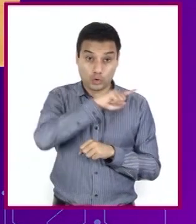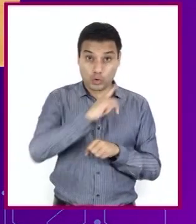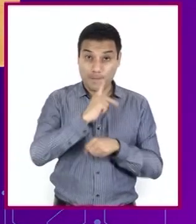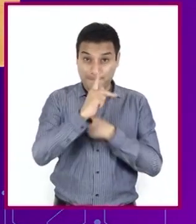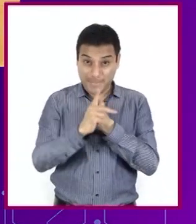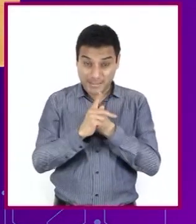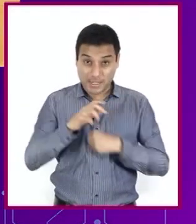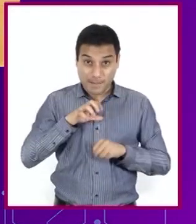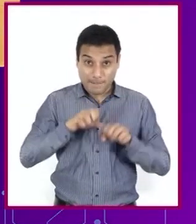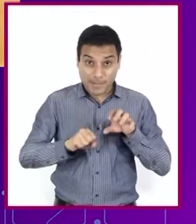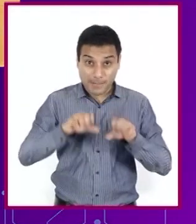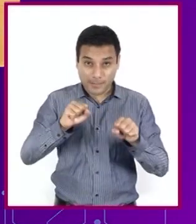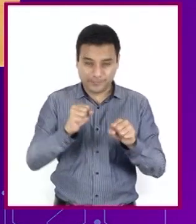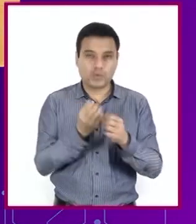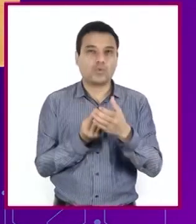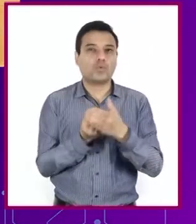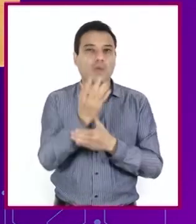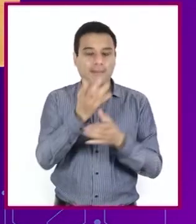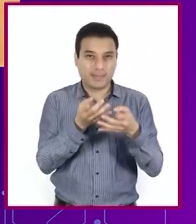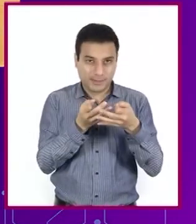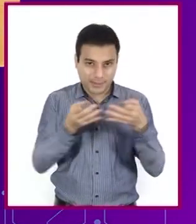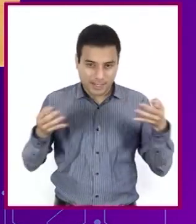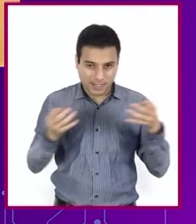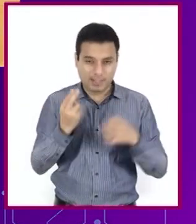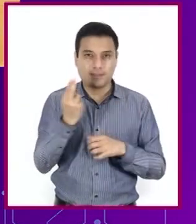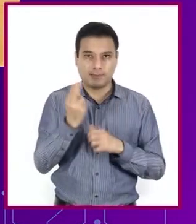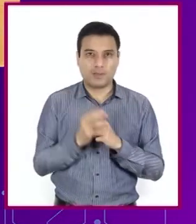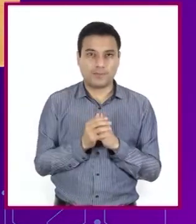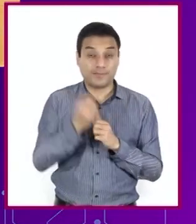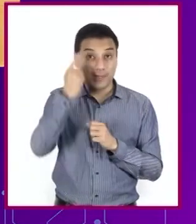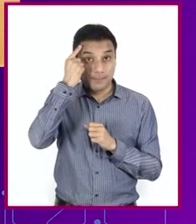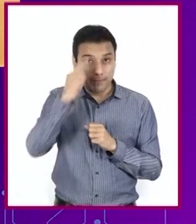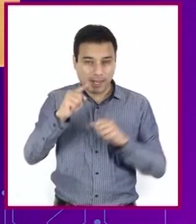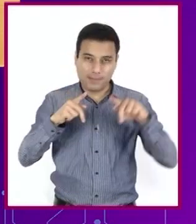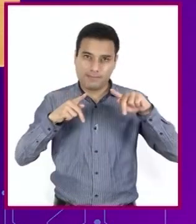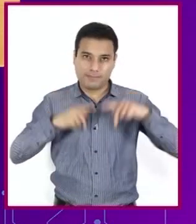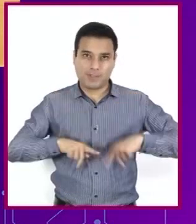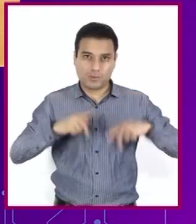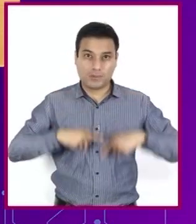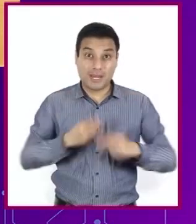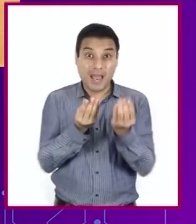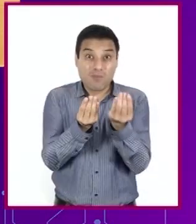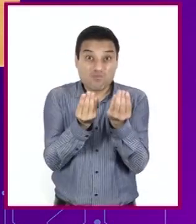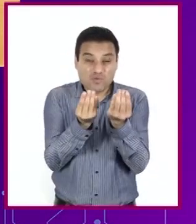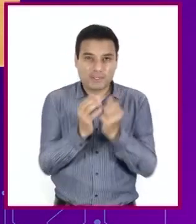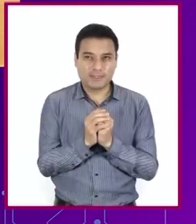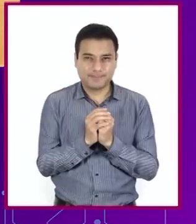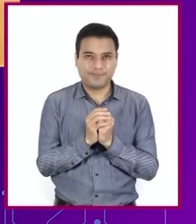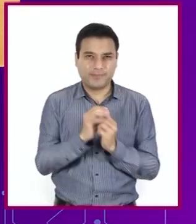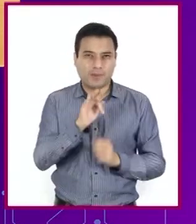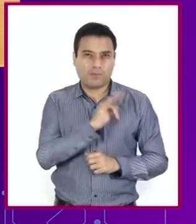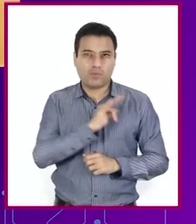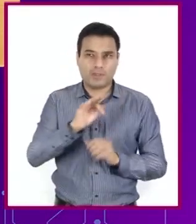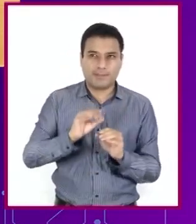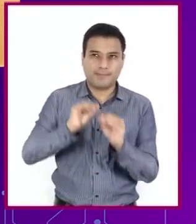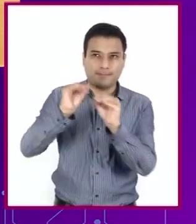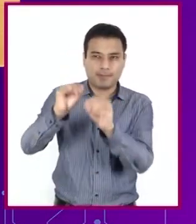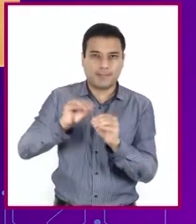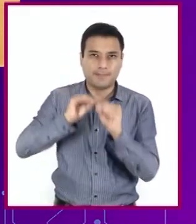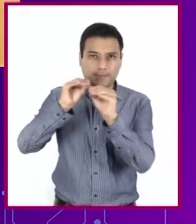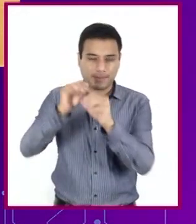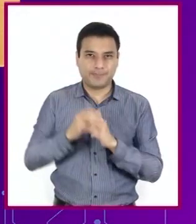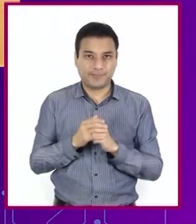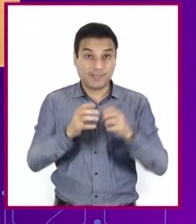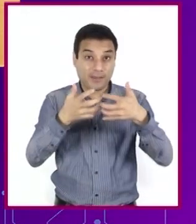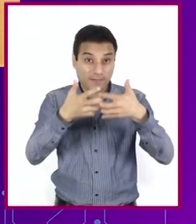debemos conquistar nuevas tierras para instalar en ellas el excedente de nuestra población y encontrar nuevas salidas a los productos de